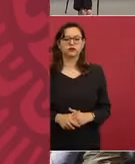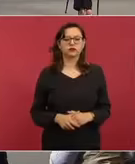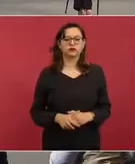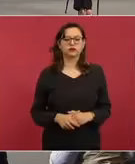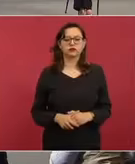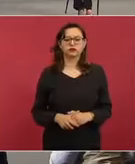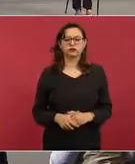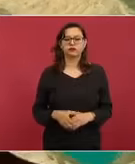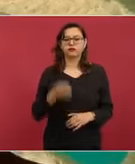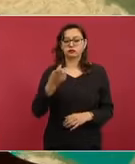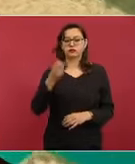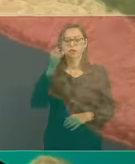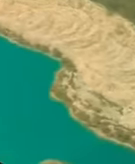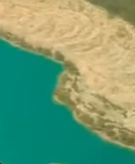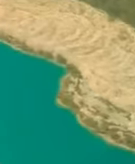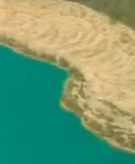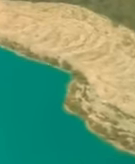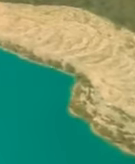Eso fue ayer.